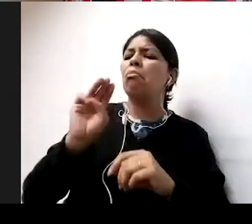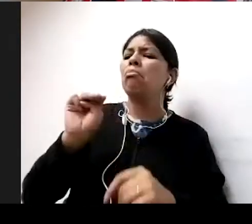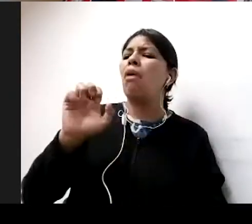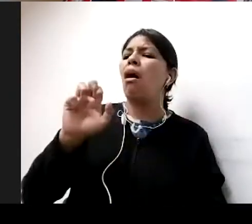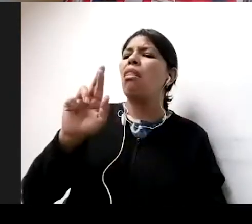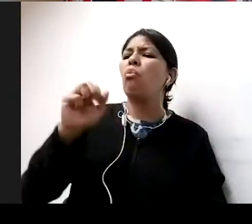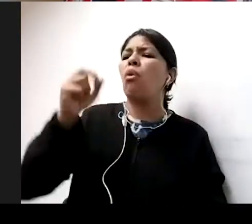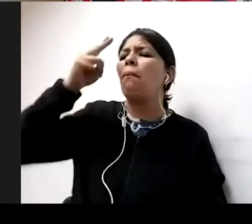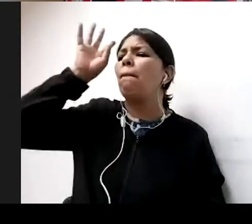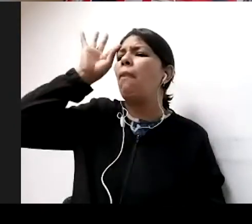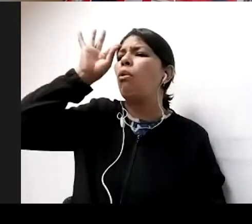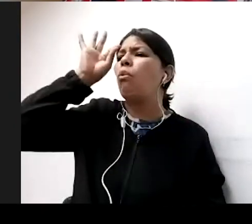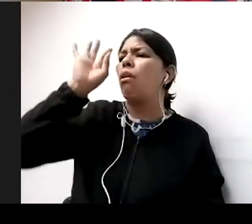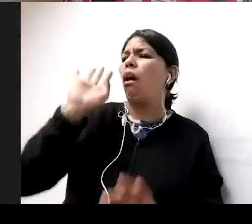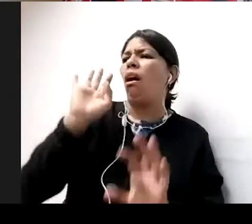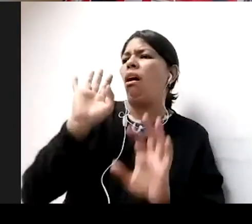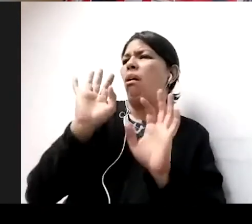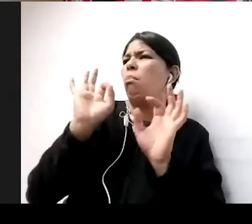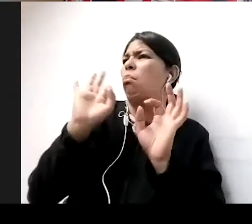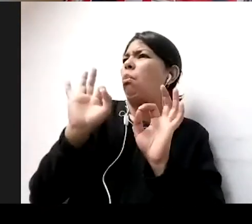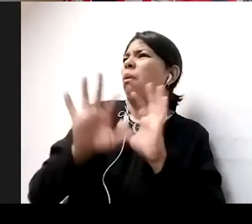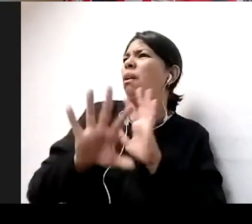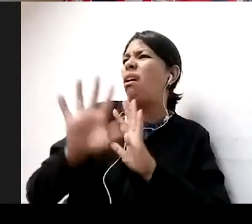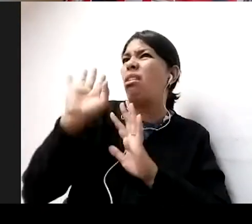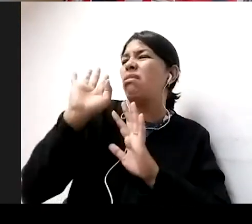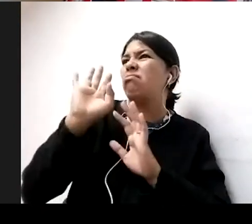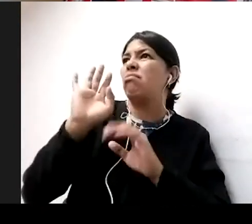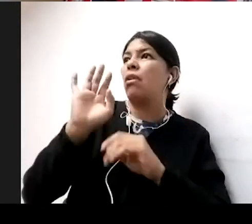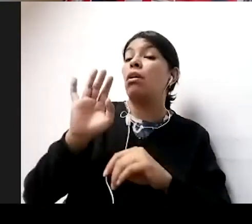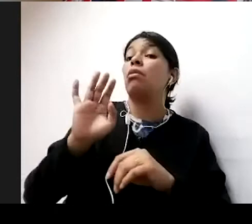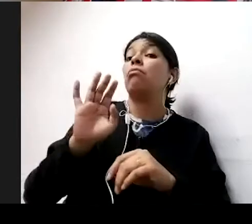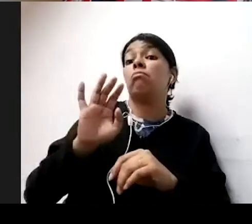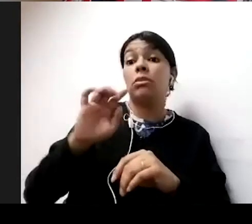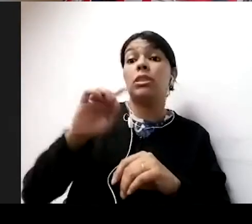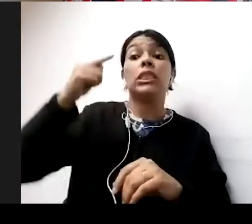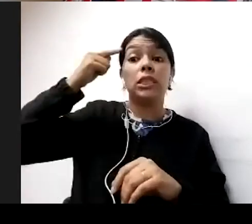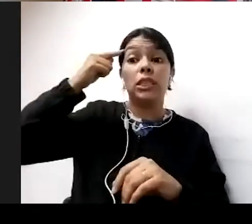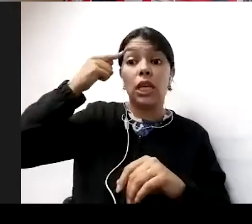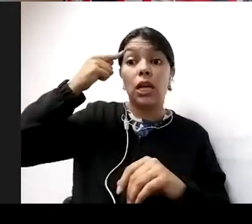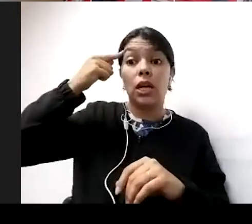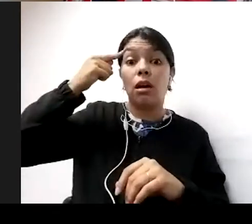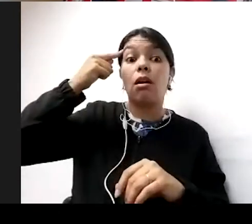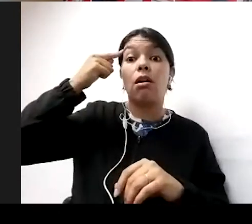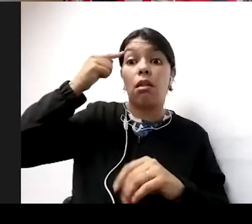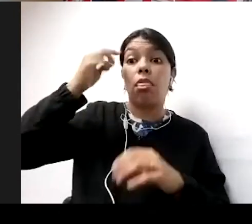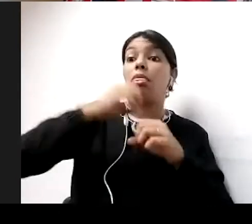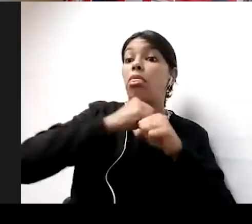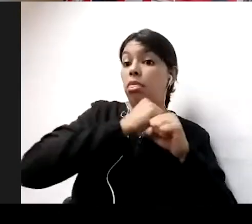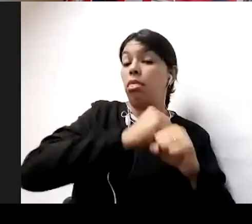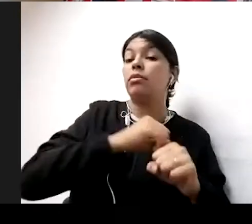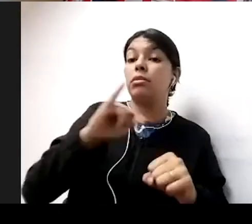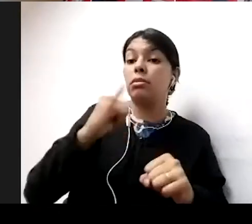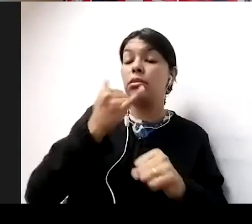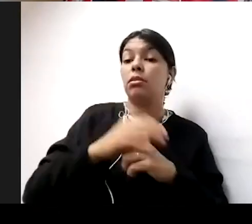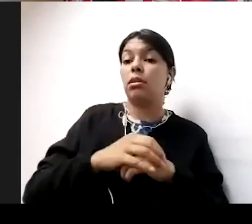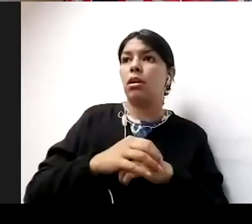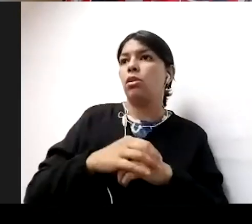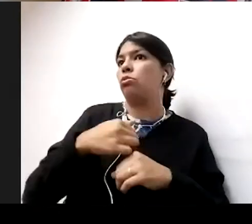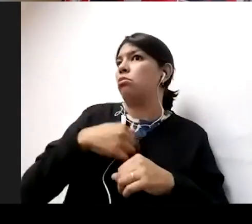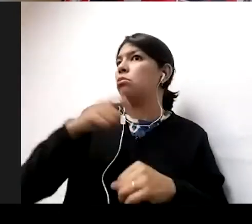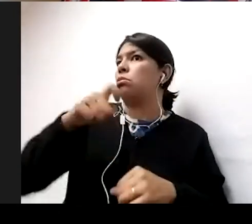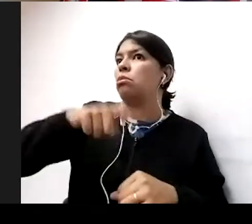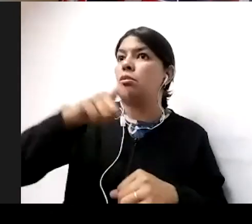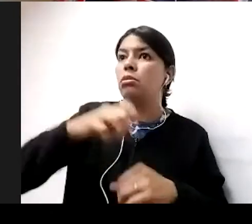una dependencia psíquica, como lo mencionaba Angélica, llevando a la persona a que necesite esta sustancia para